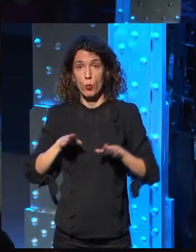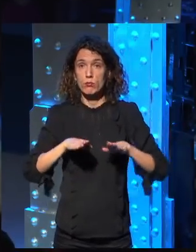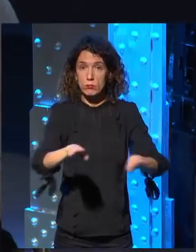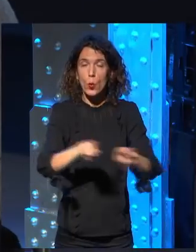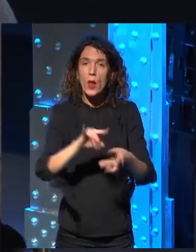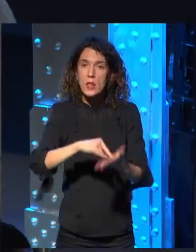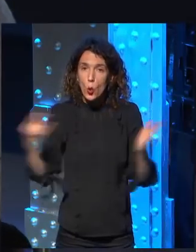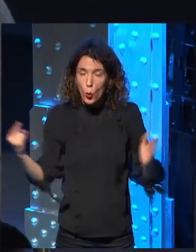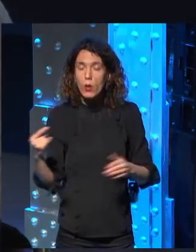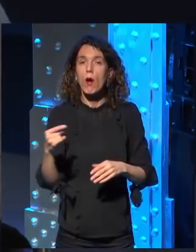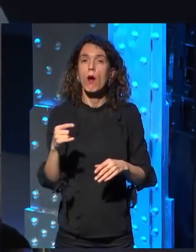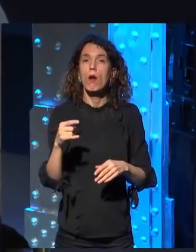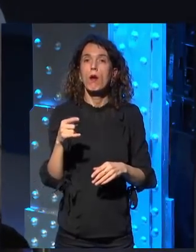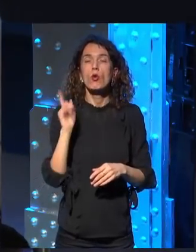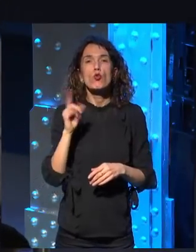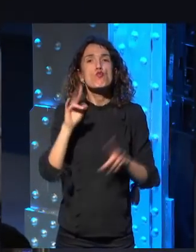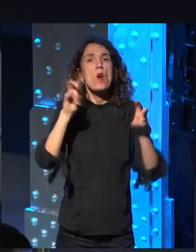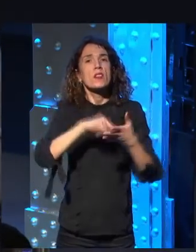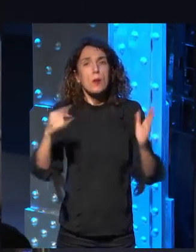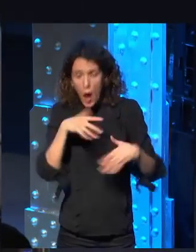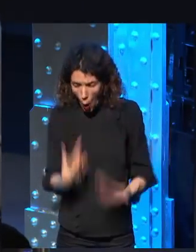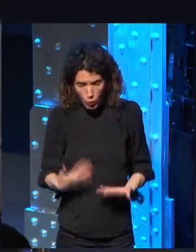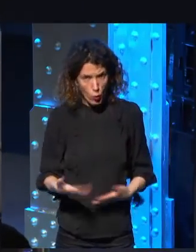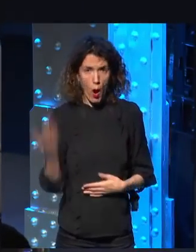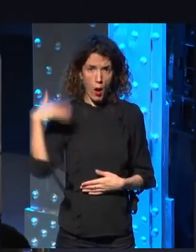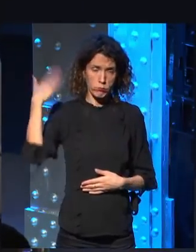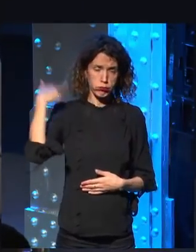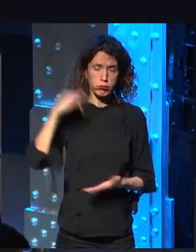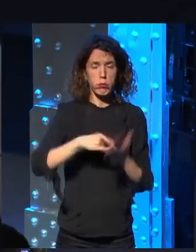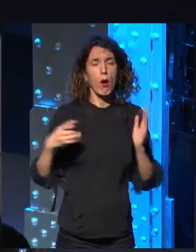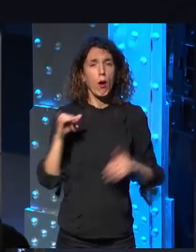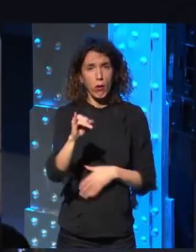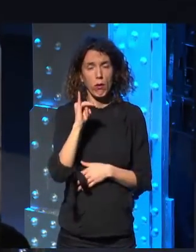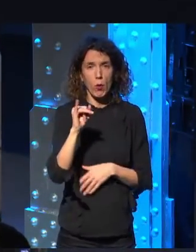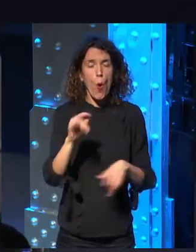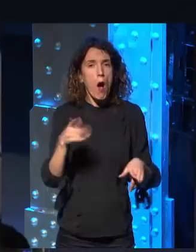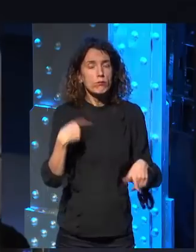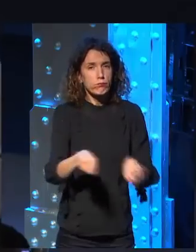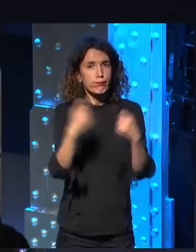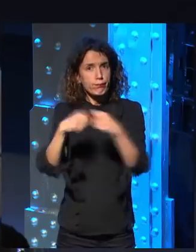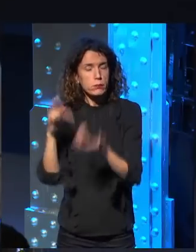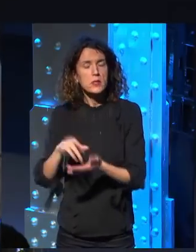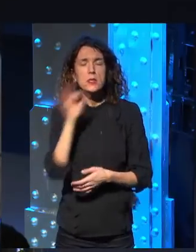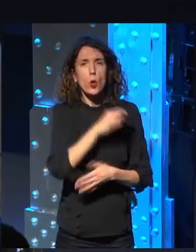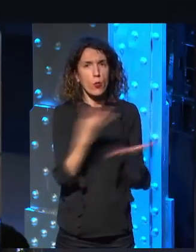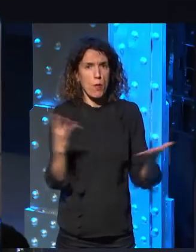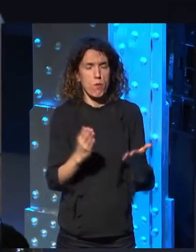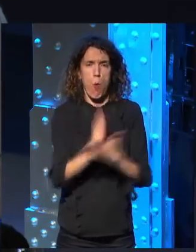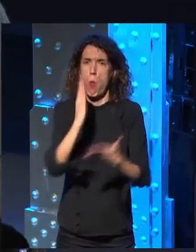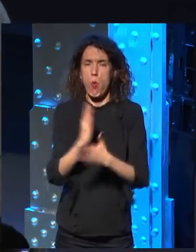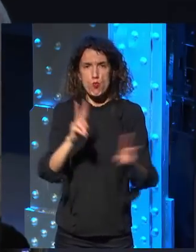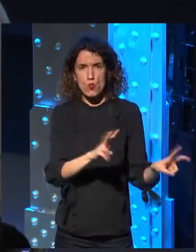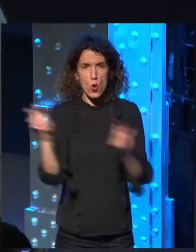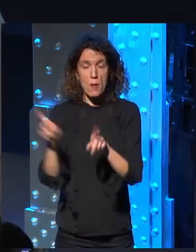una tecnología. No solo hay nuevas tecnologías ahora, también había nuevas tecnologías rompedoras en el siglo XIX. Entonces